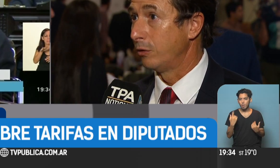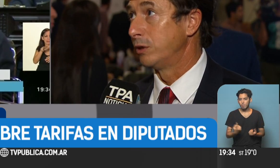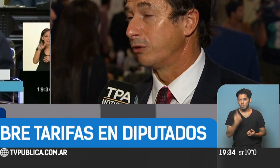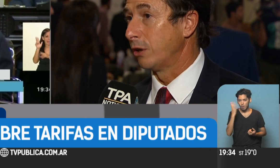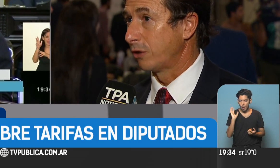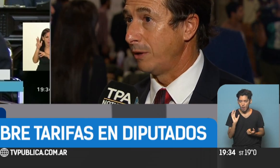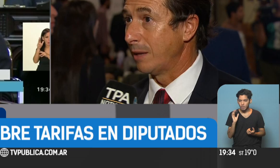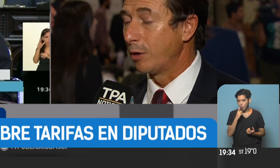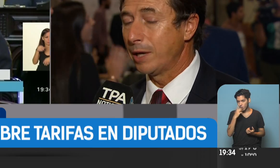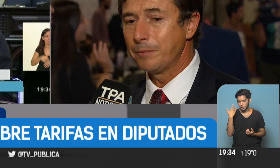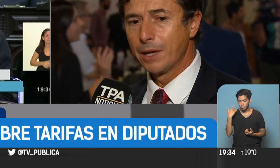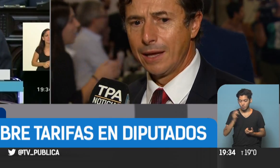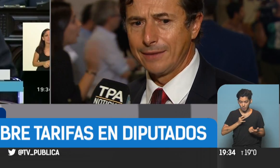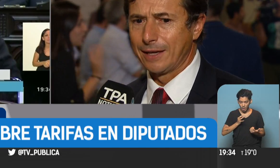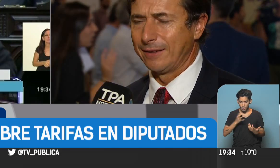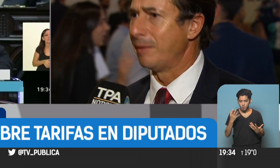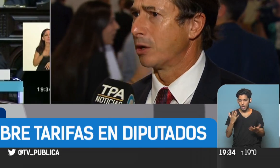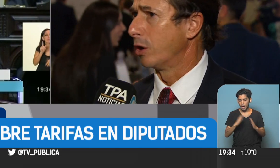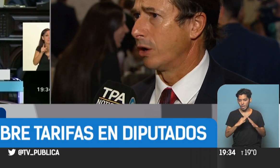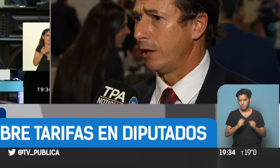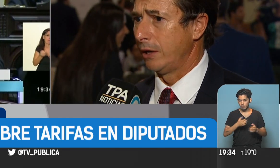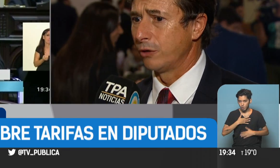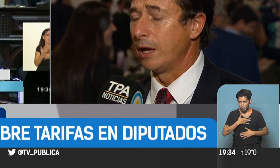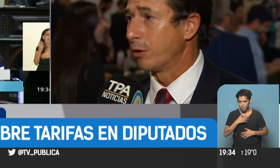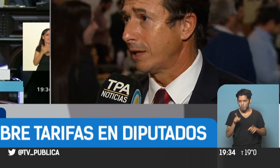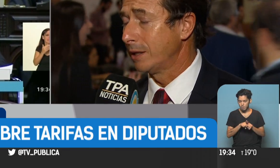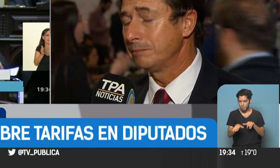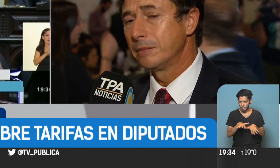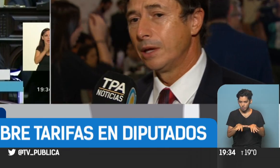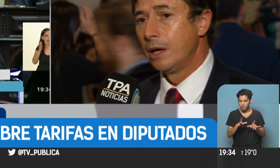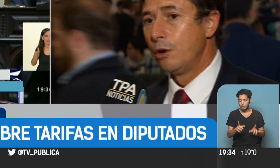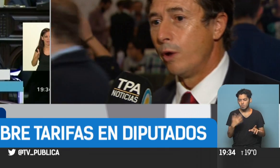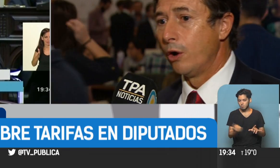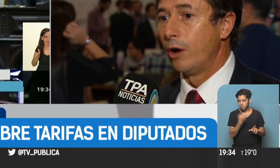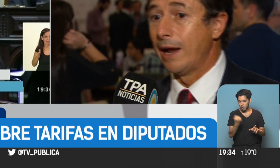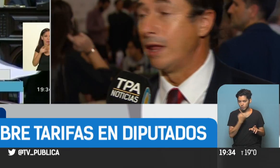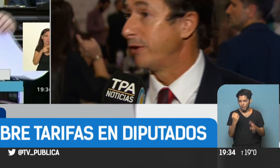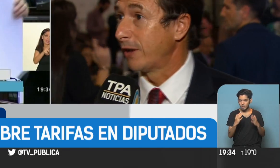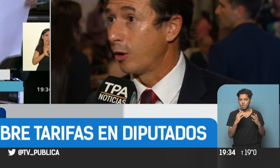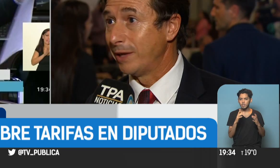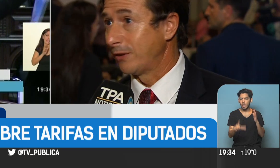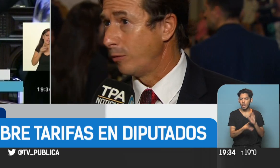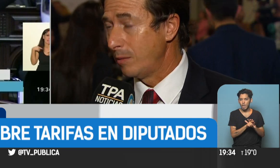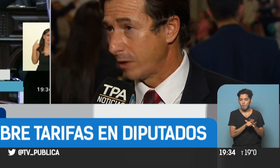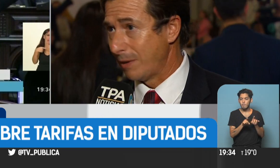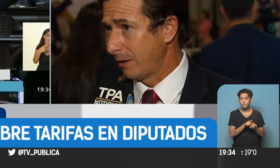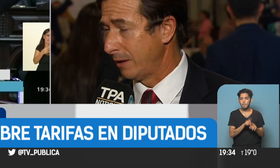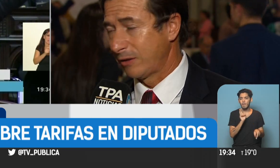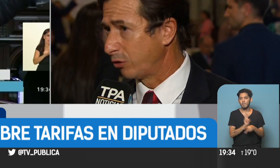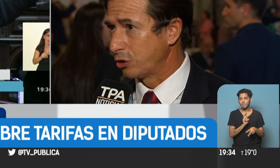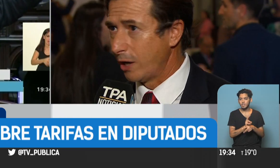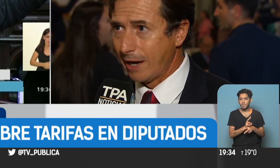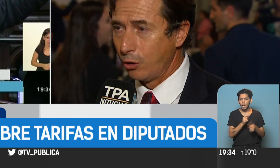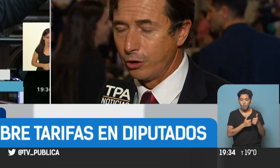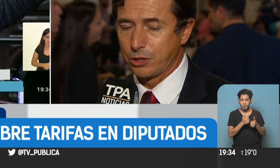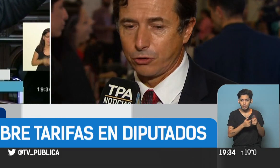en los últimos años a una vivienda propia. Así que en ese marco creo que es una ley importante. Luego la ley de defensa de la competencia, lo mismo, también las